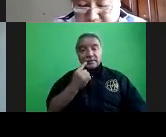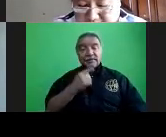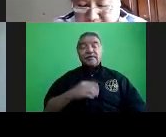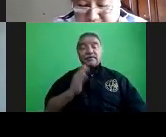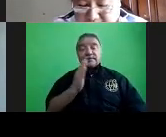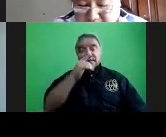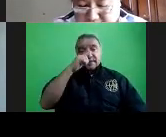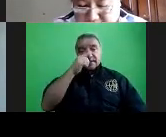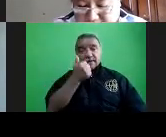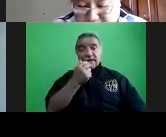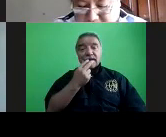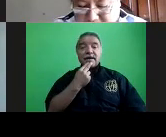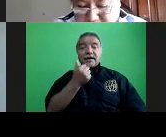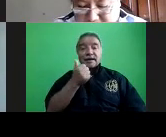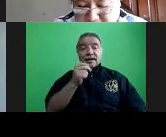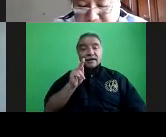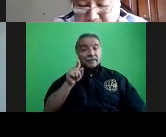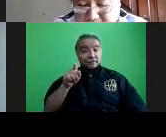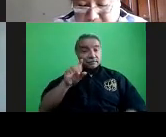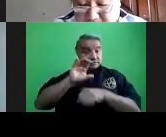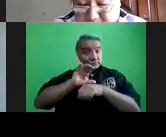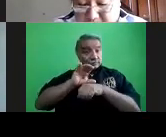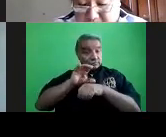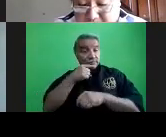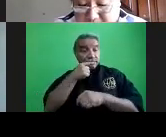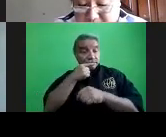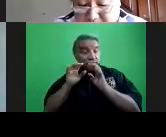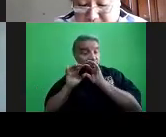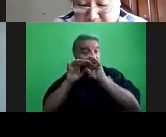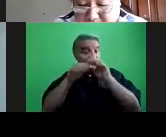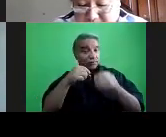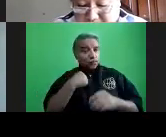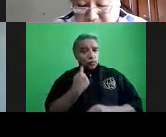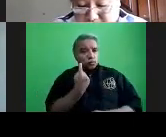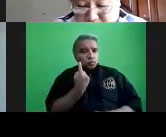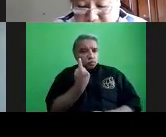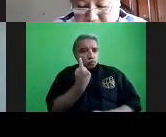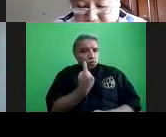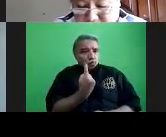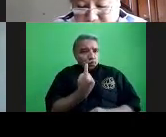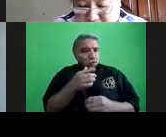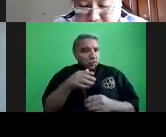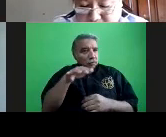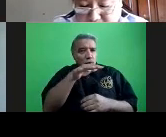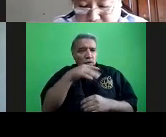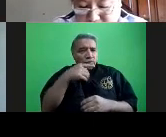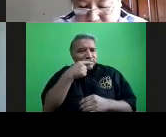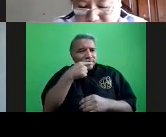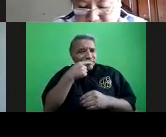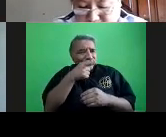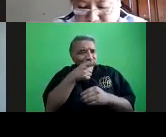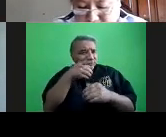ingresó en el acto de graduación en el colegio Moisés Tai, que estaba aquí en Quetzaltenango.